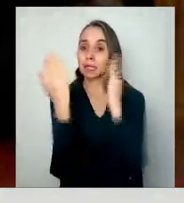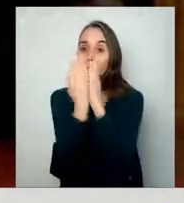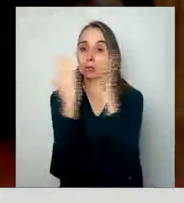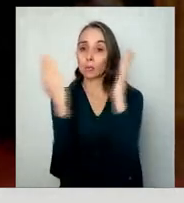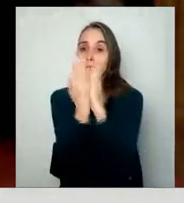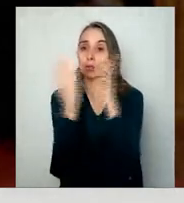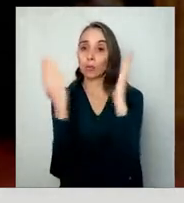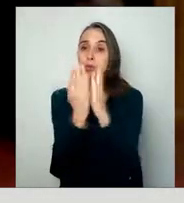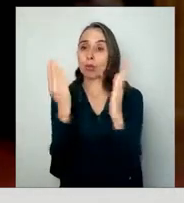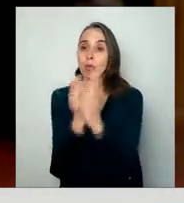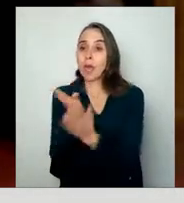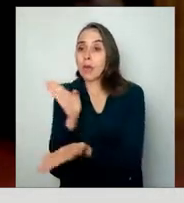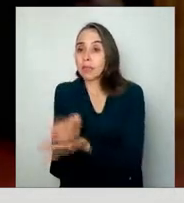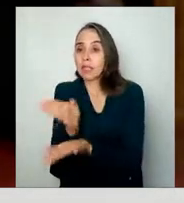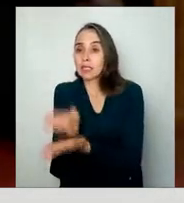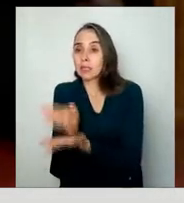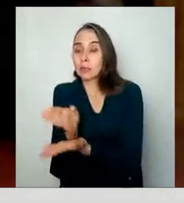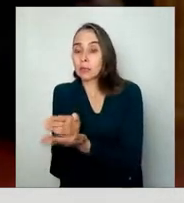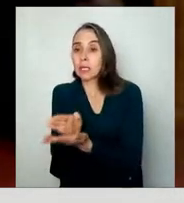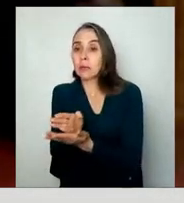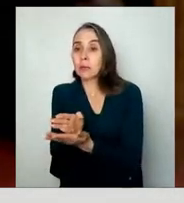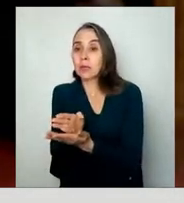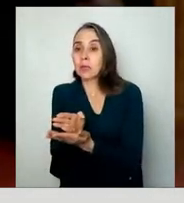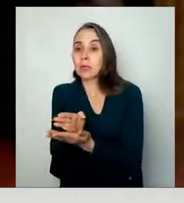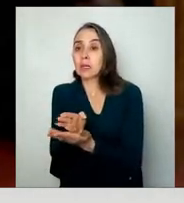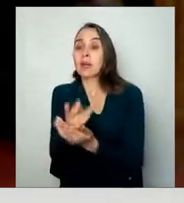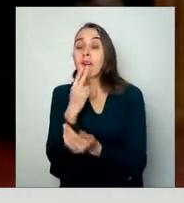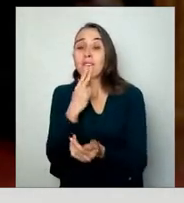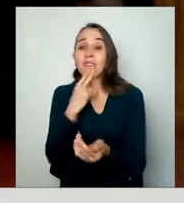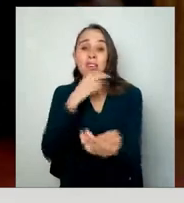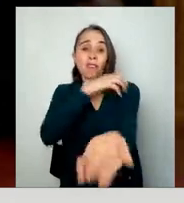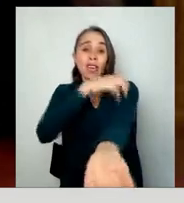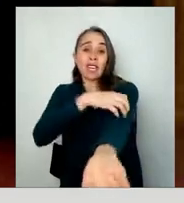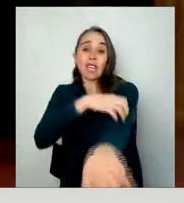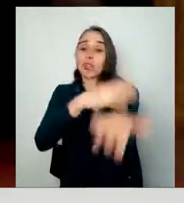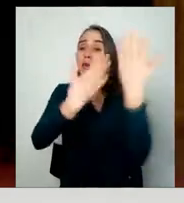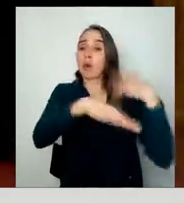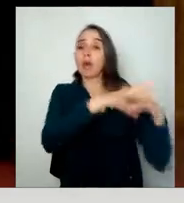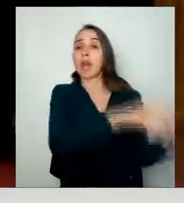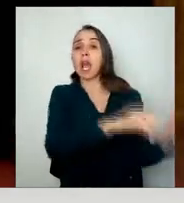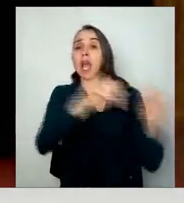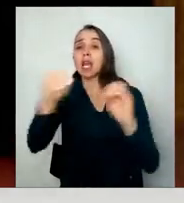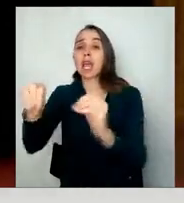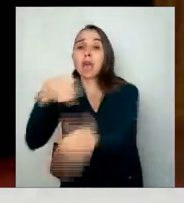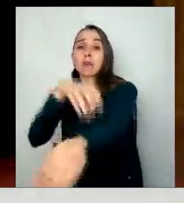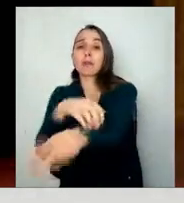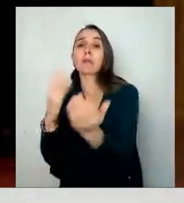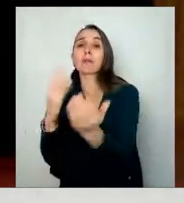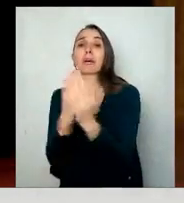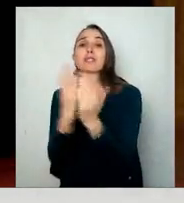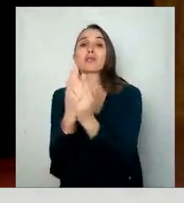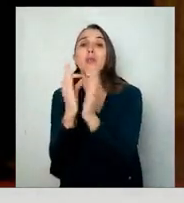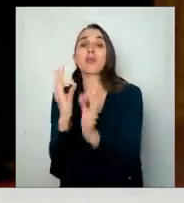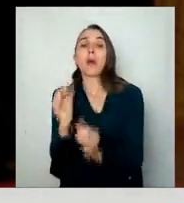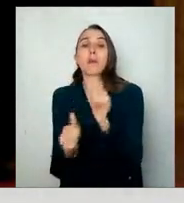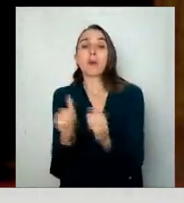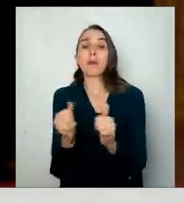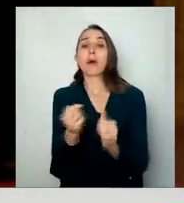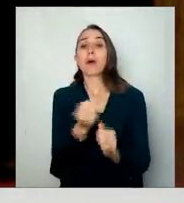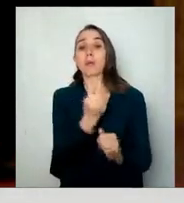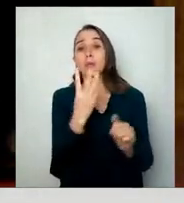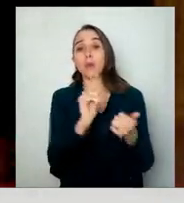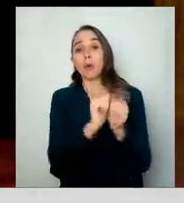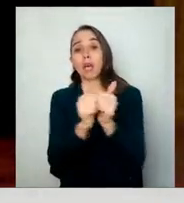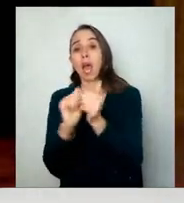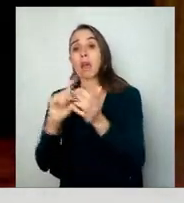muchas veces debiendo trasladarse a otras regiones para seguir estudios profesionales muchas carreras demoran una importante cantidad